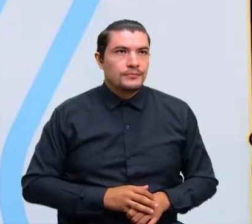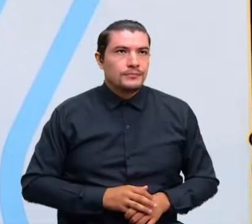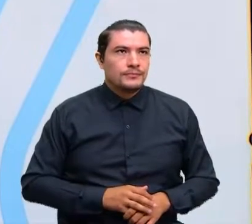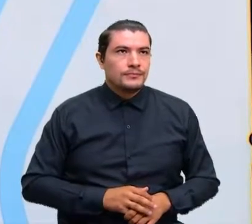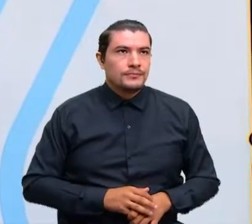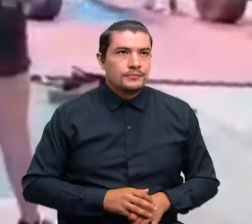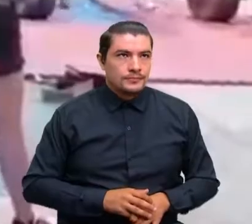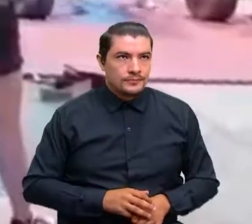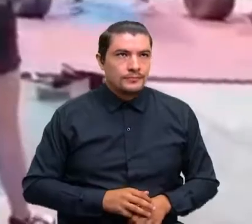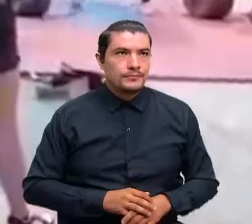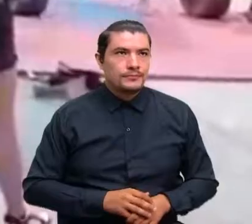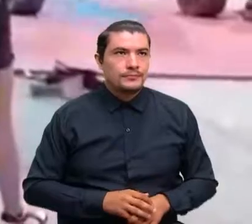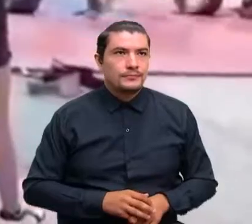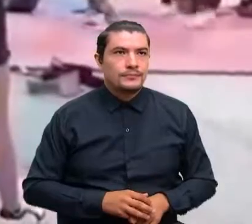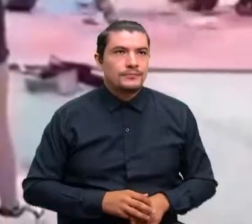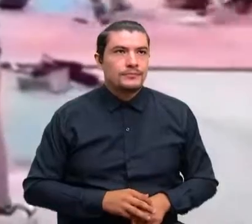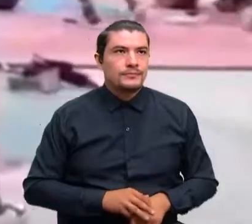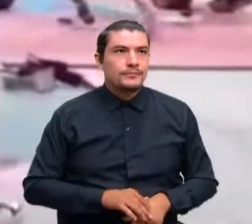exigencia.